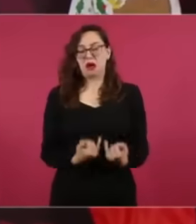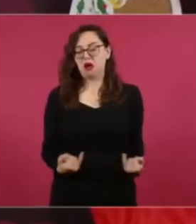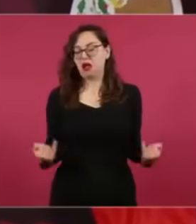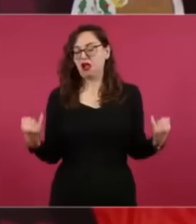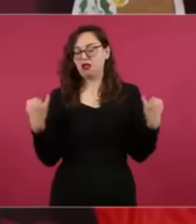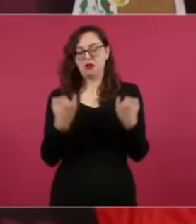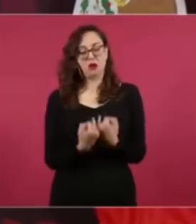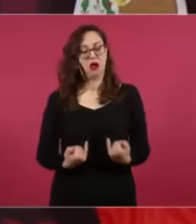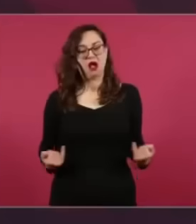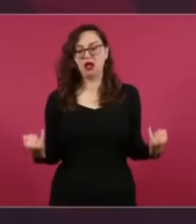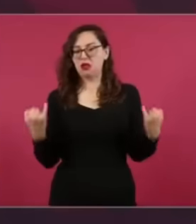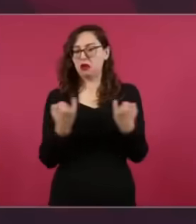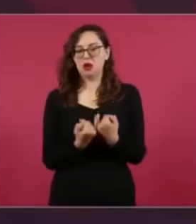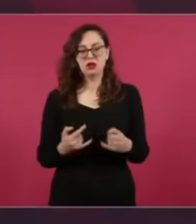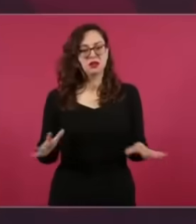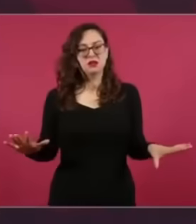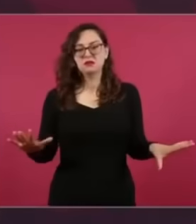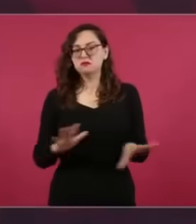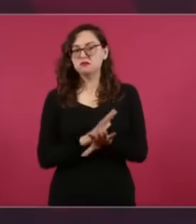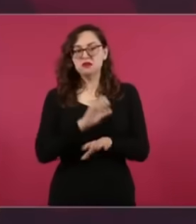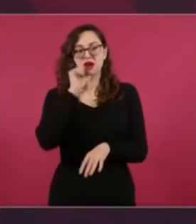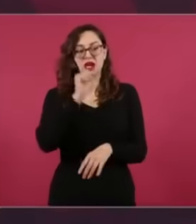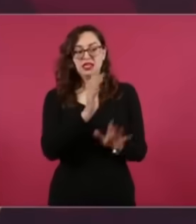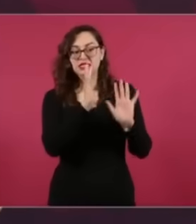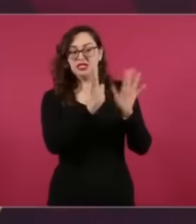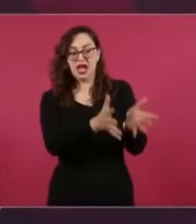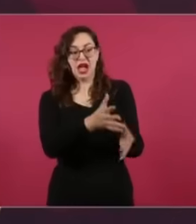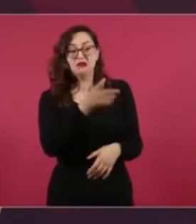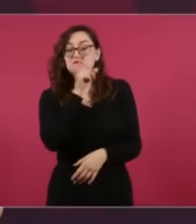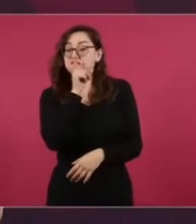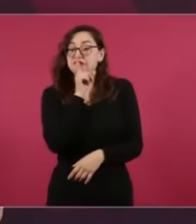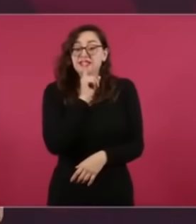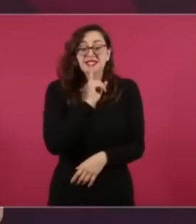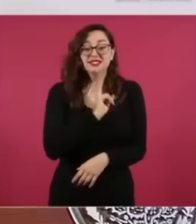porque esa es su naturaleza,